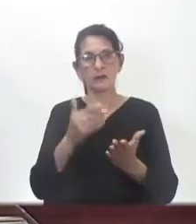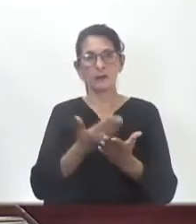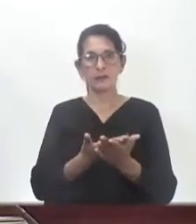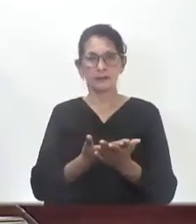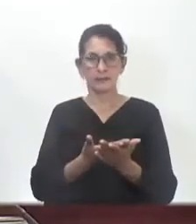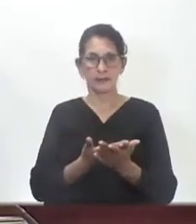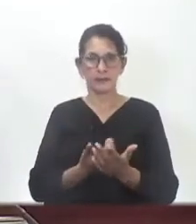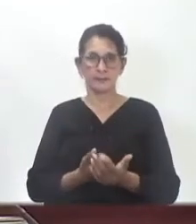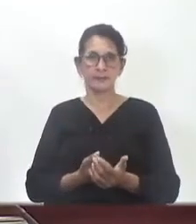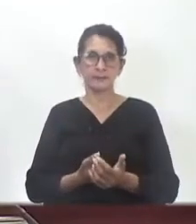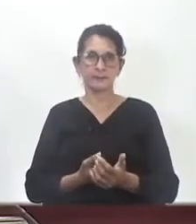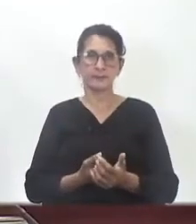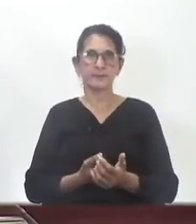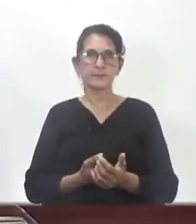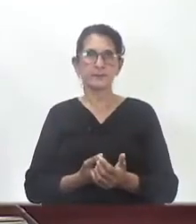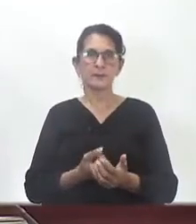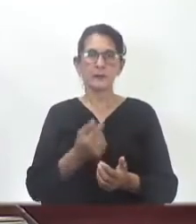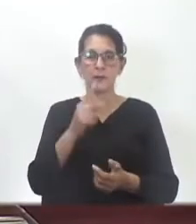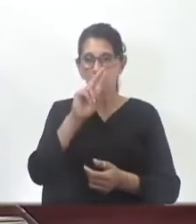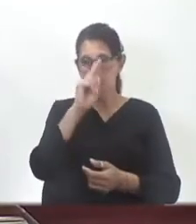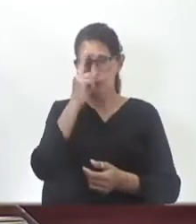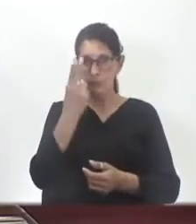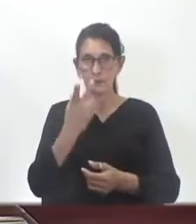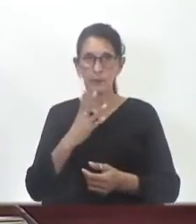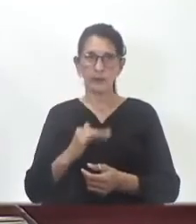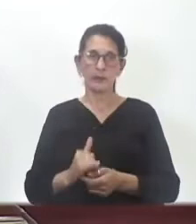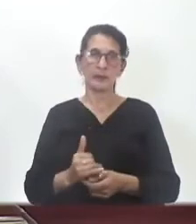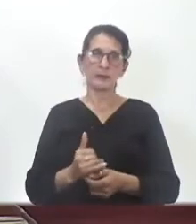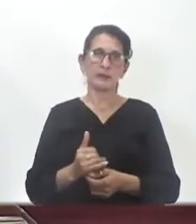comisionado. Uruguay tiene uno de los